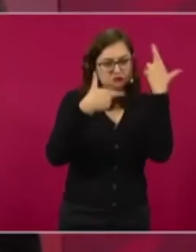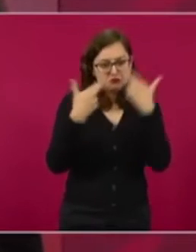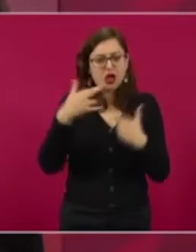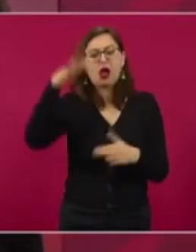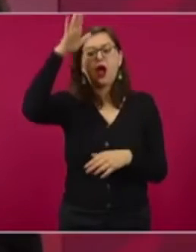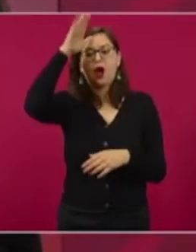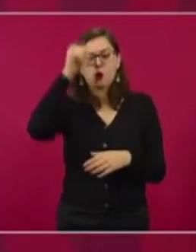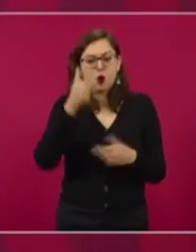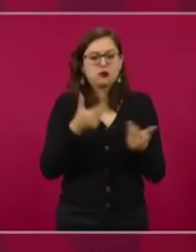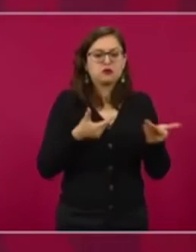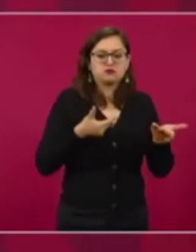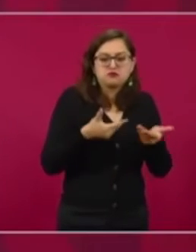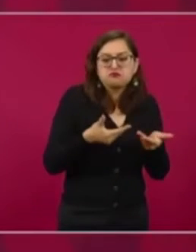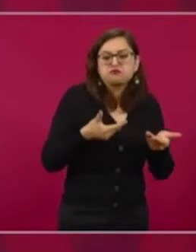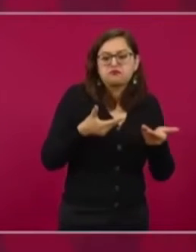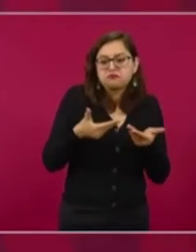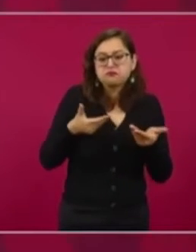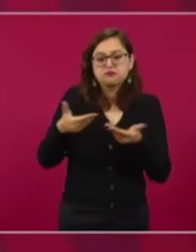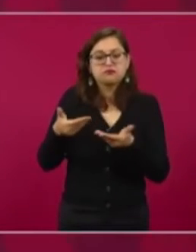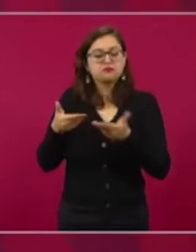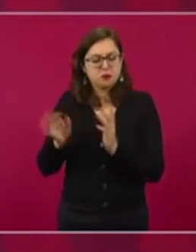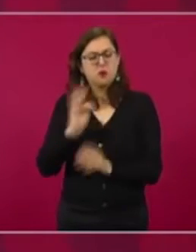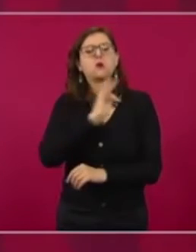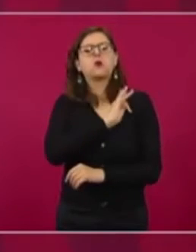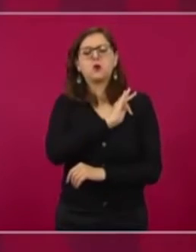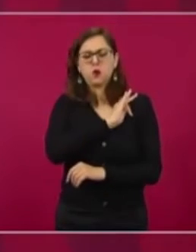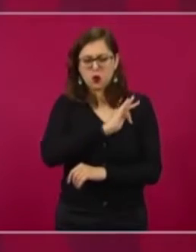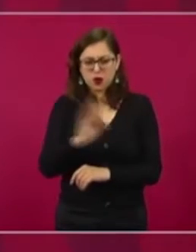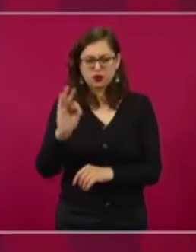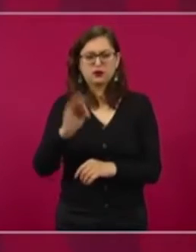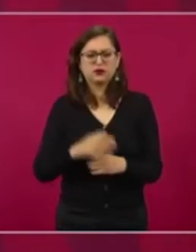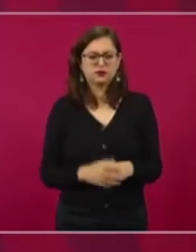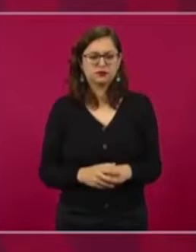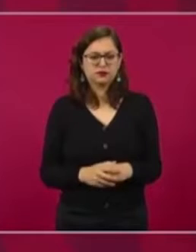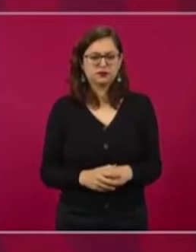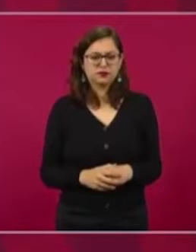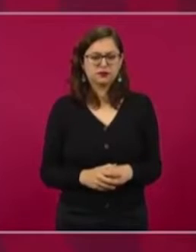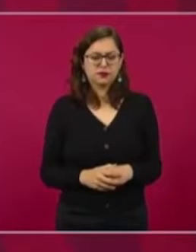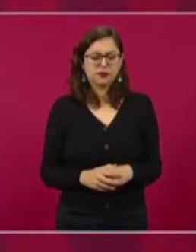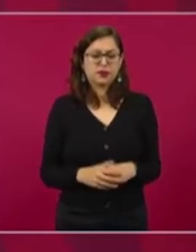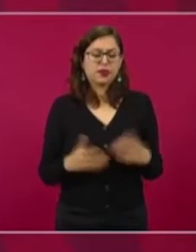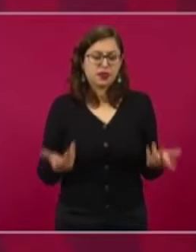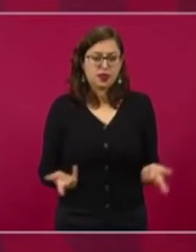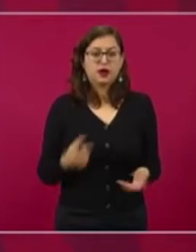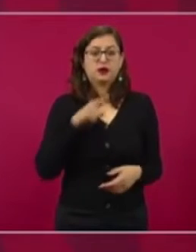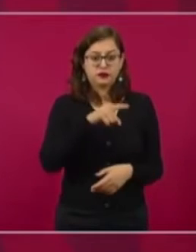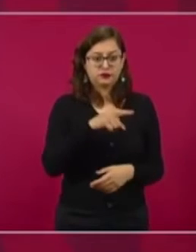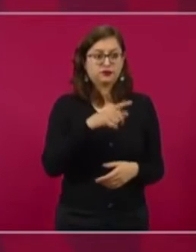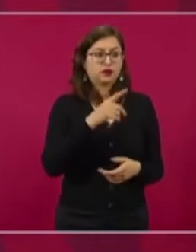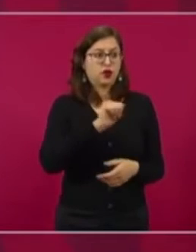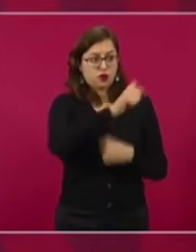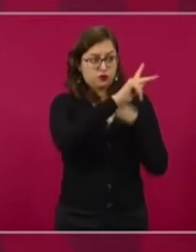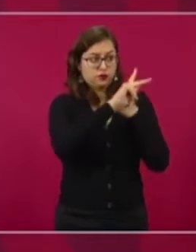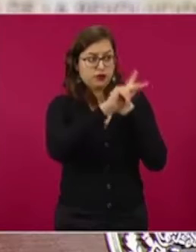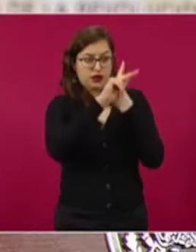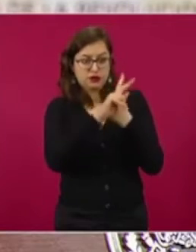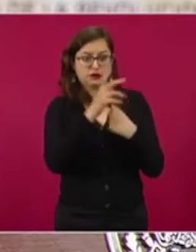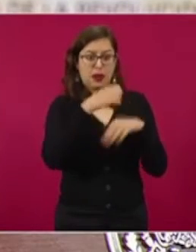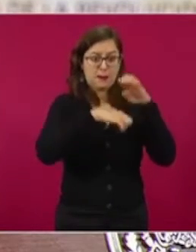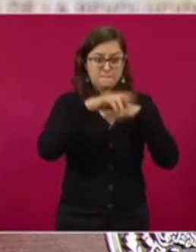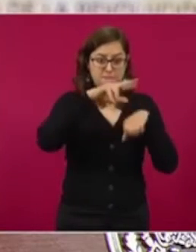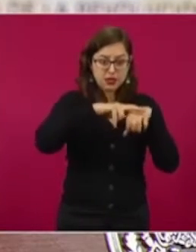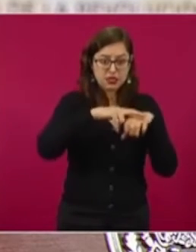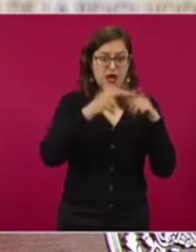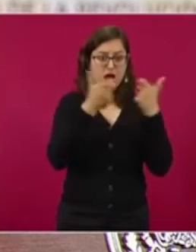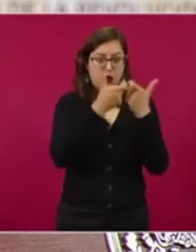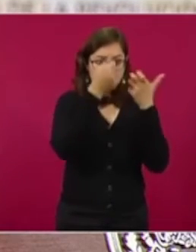en todos los casos. Y hay voluntad de parte de los inversionistas extranjeros para